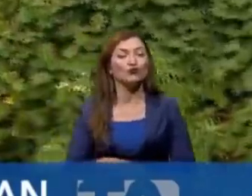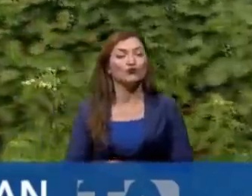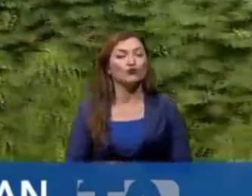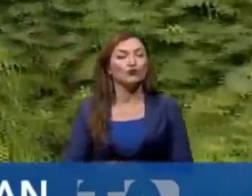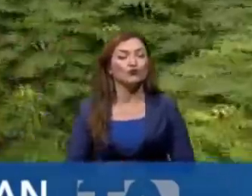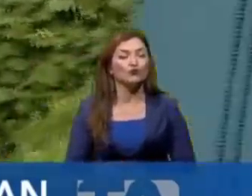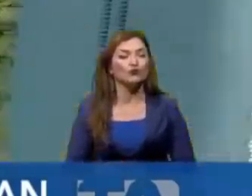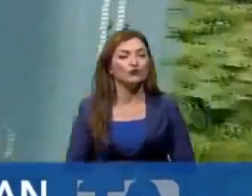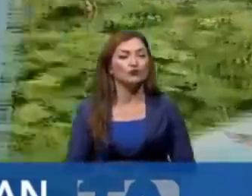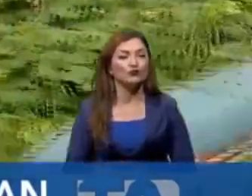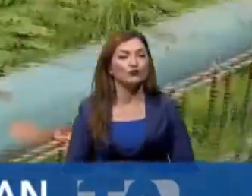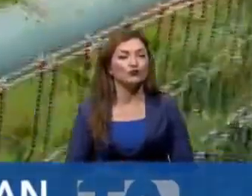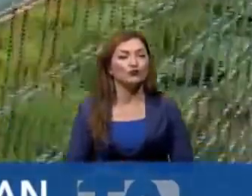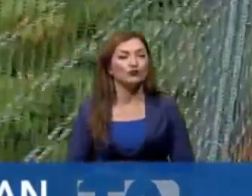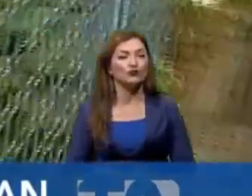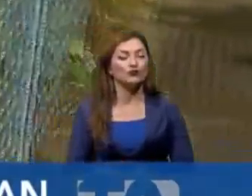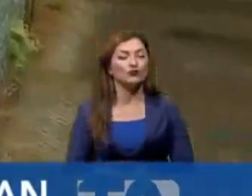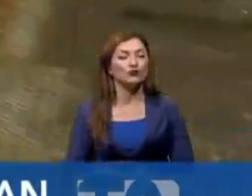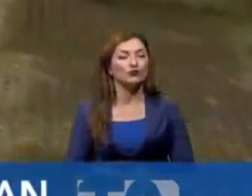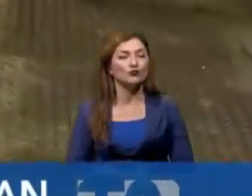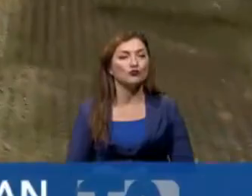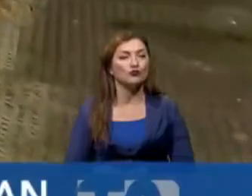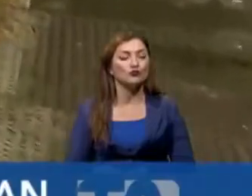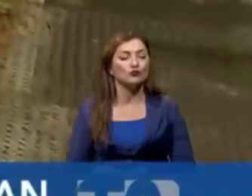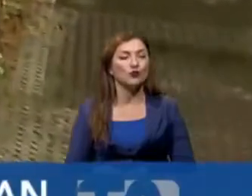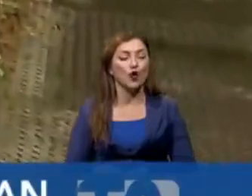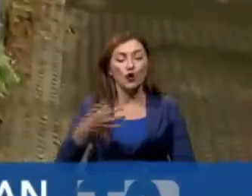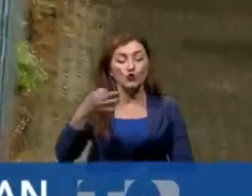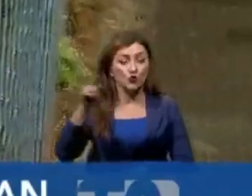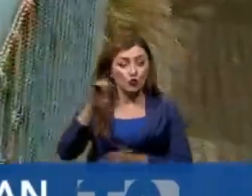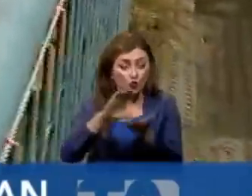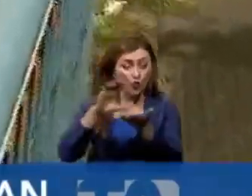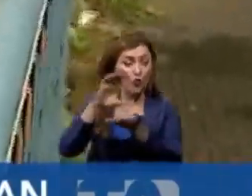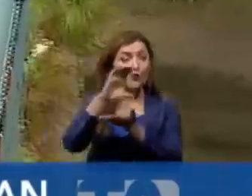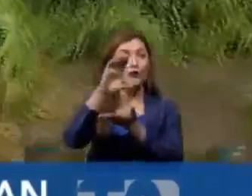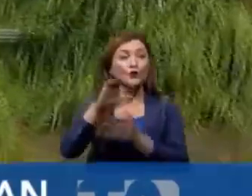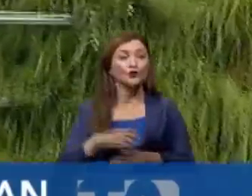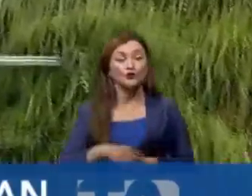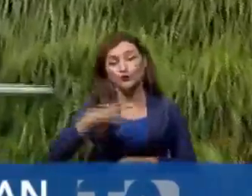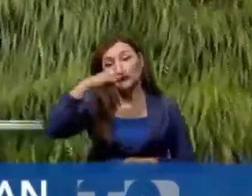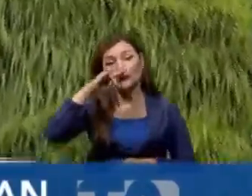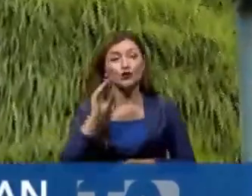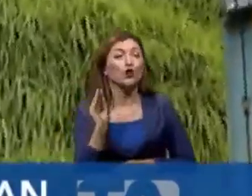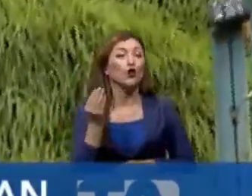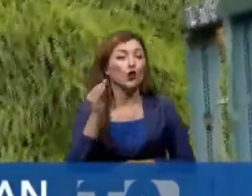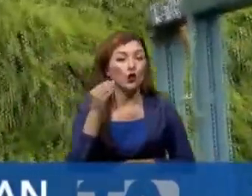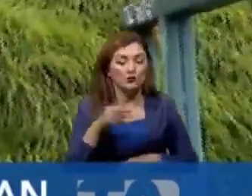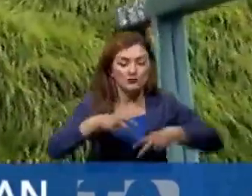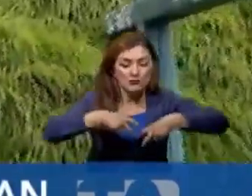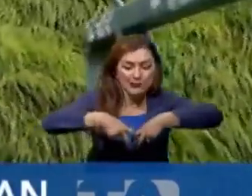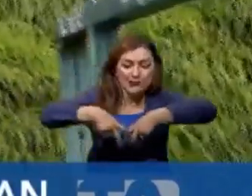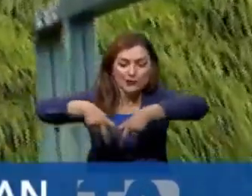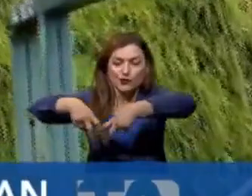Ricardo por acá indicando que justo hay un colegio pasando esta quebrada y un colegio Así que los niños los jóvenes